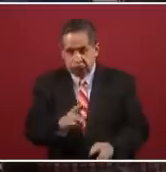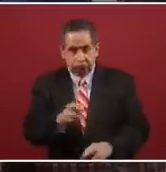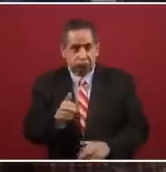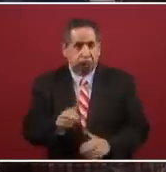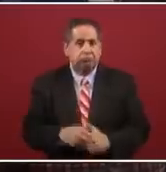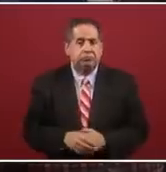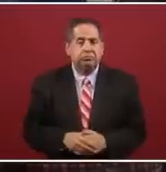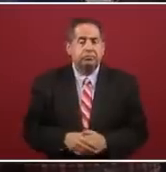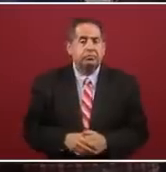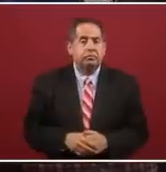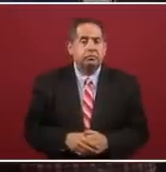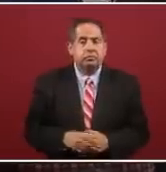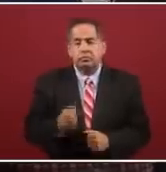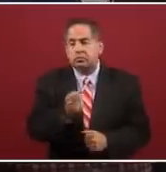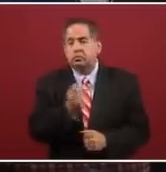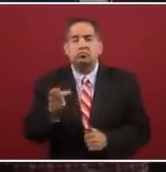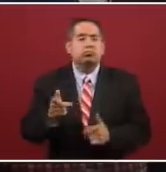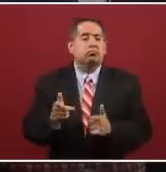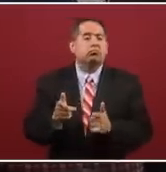Los gobiernos